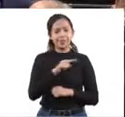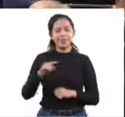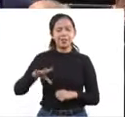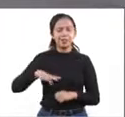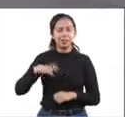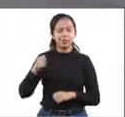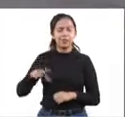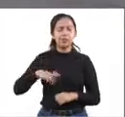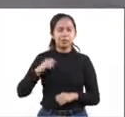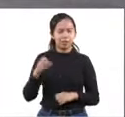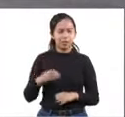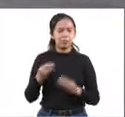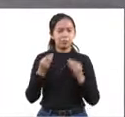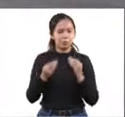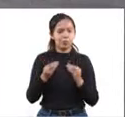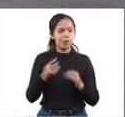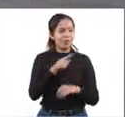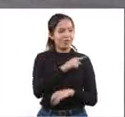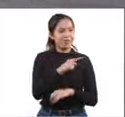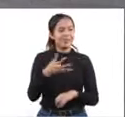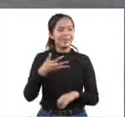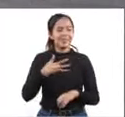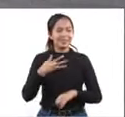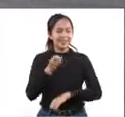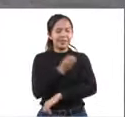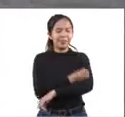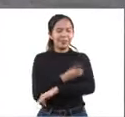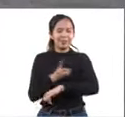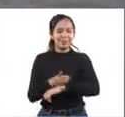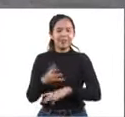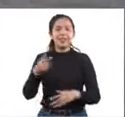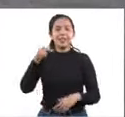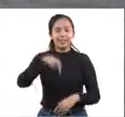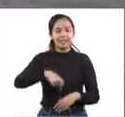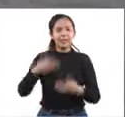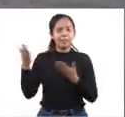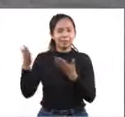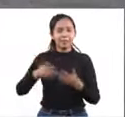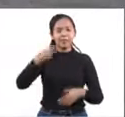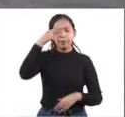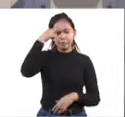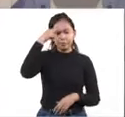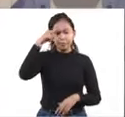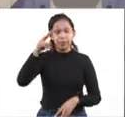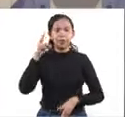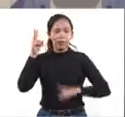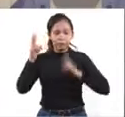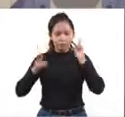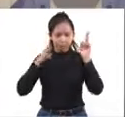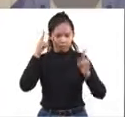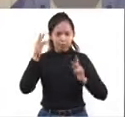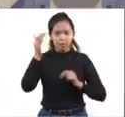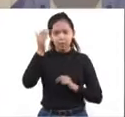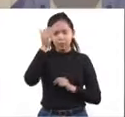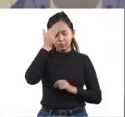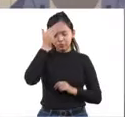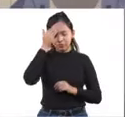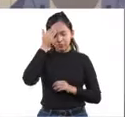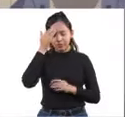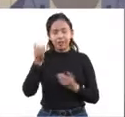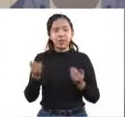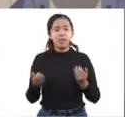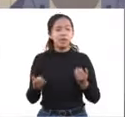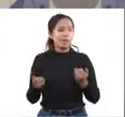dado, tienen hoy la oportunidad de venir a la ciudad y de venir a México y conocer, pues, la historia